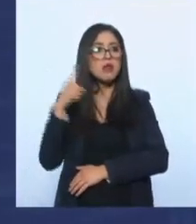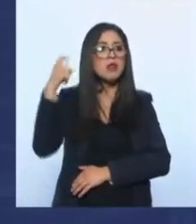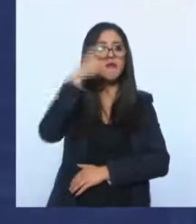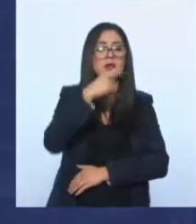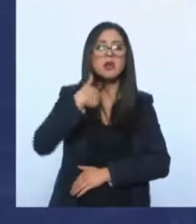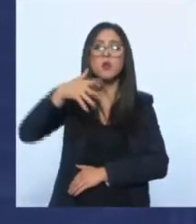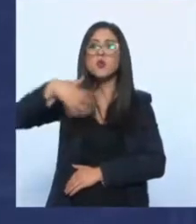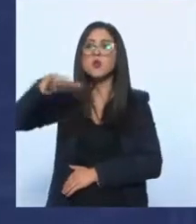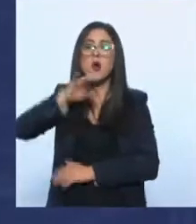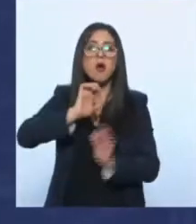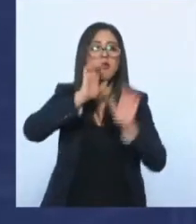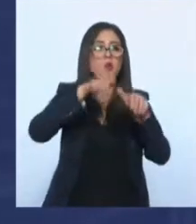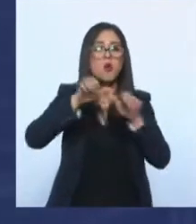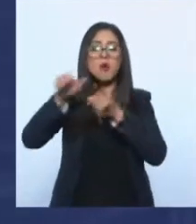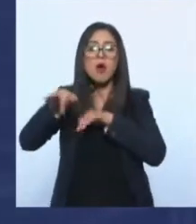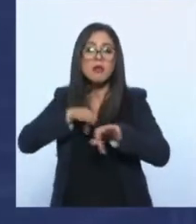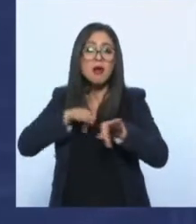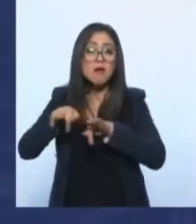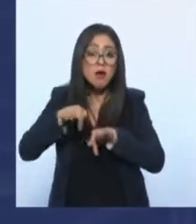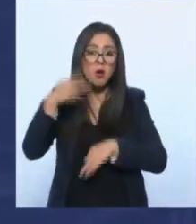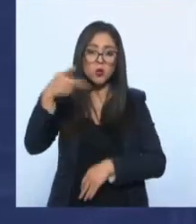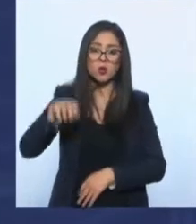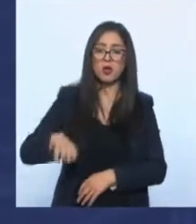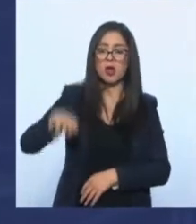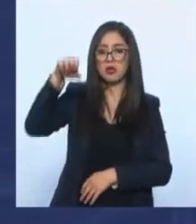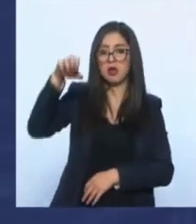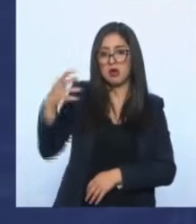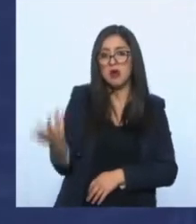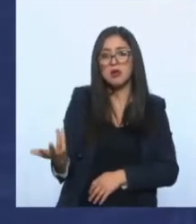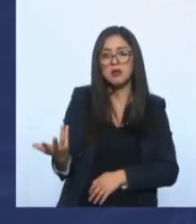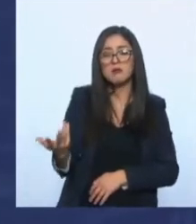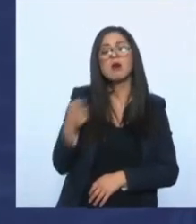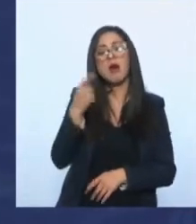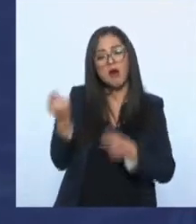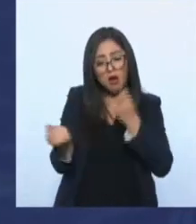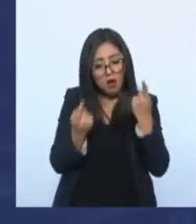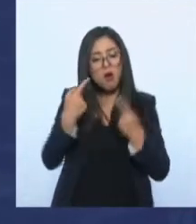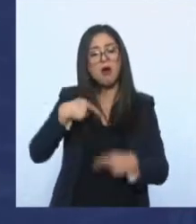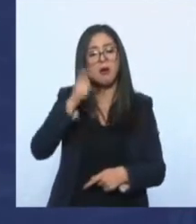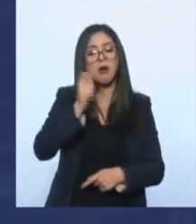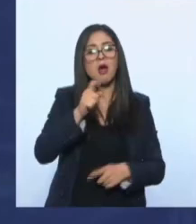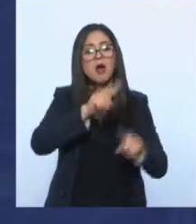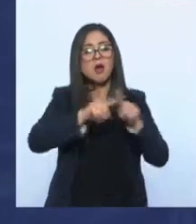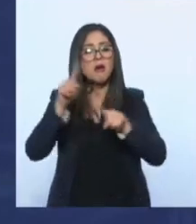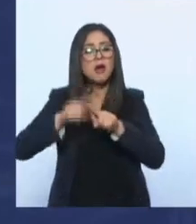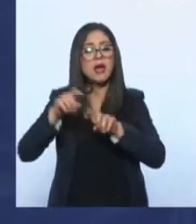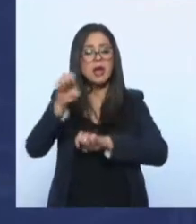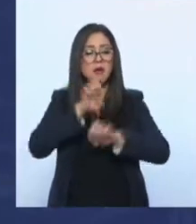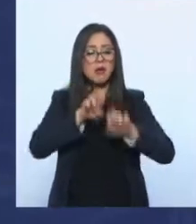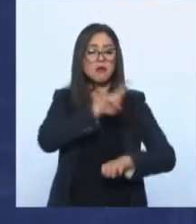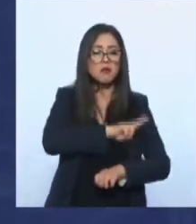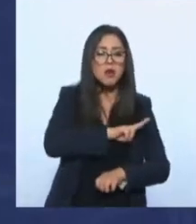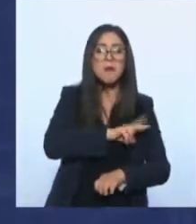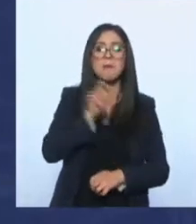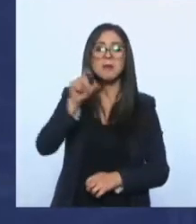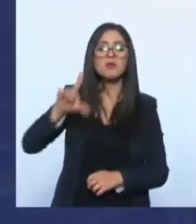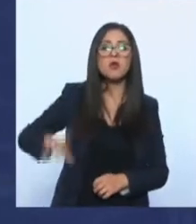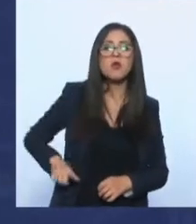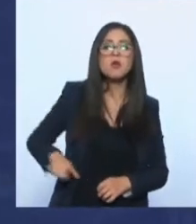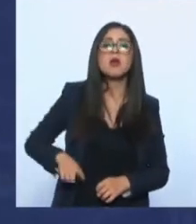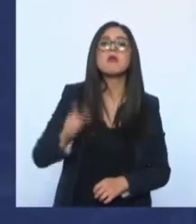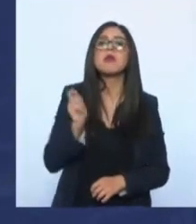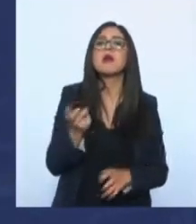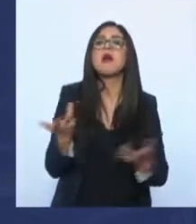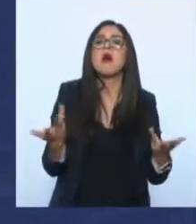edad. Entonces también es algo que también tenemos que ver también con la iniciativa privada y el gobierno, qué se puede hacer al respecto,